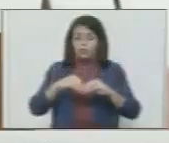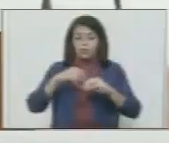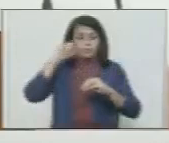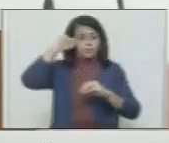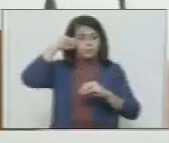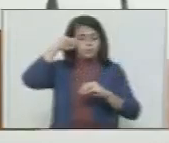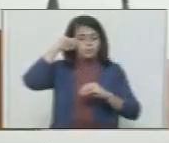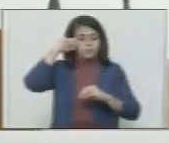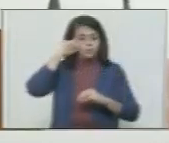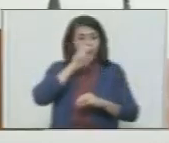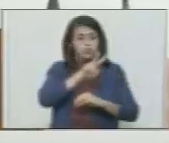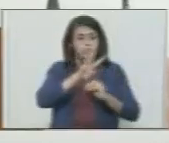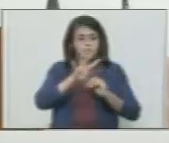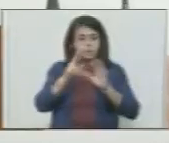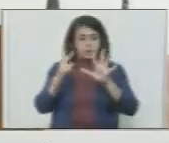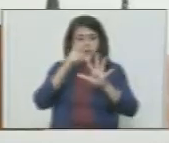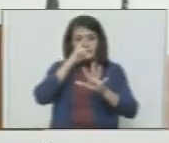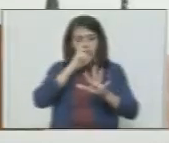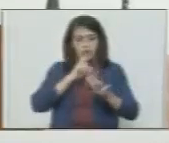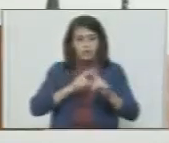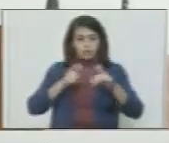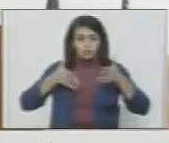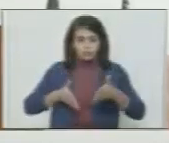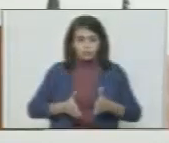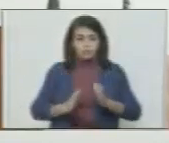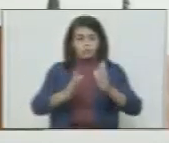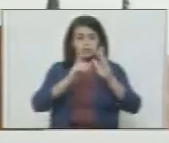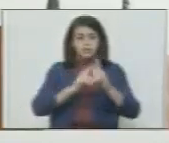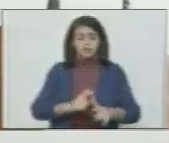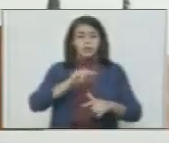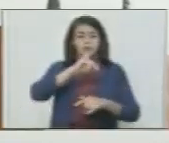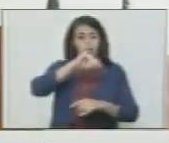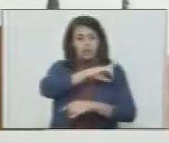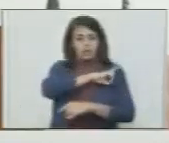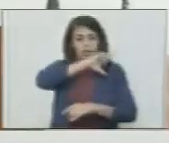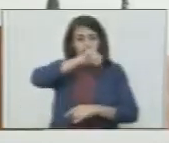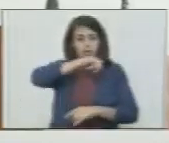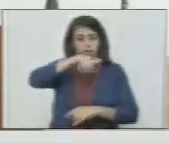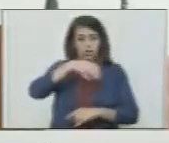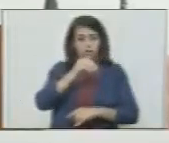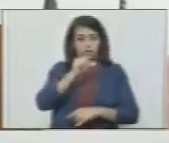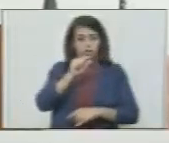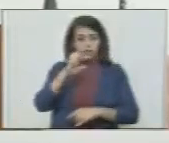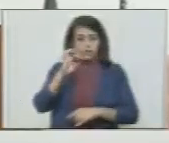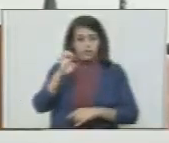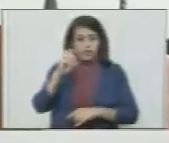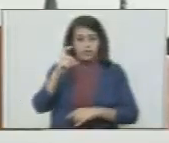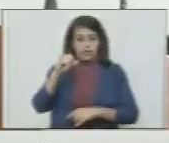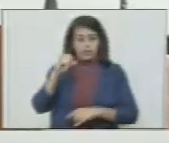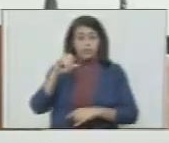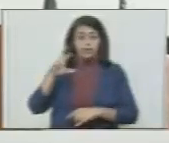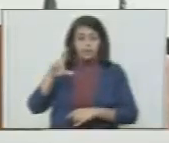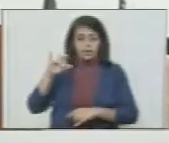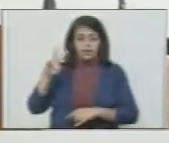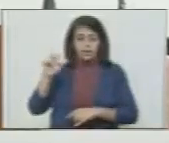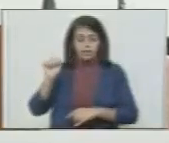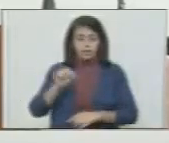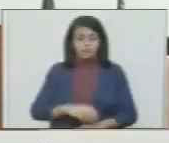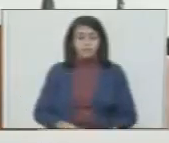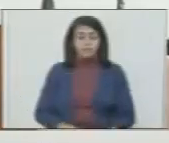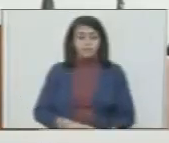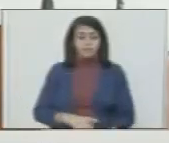Acuerdo en conmemoración del 247 aniversario del natalicio del general José Félix Rivas.